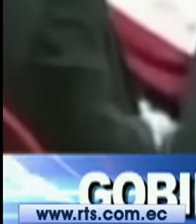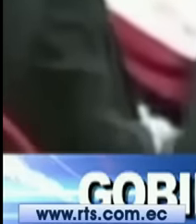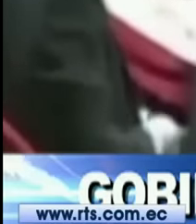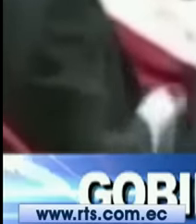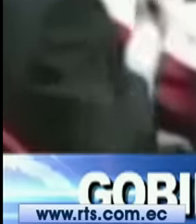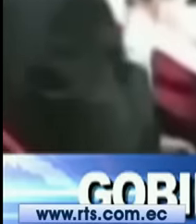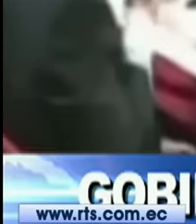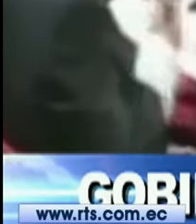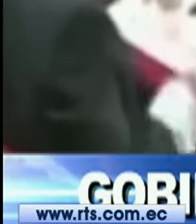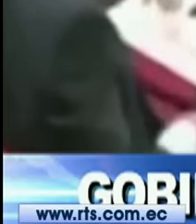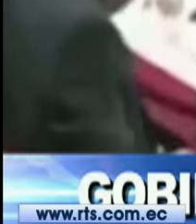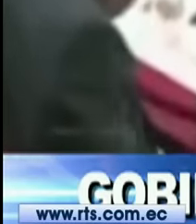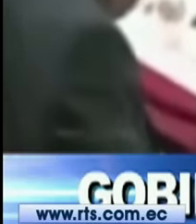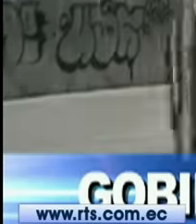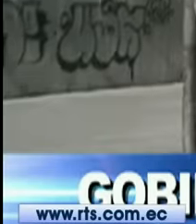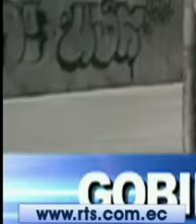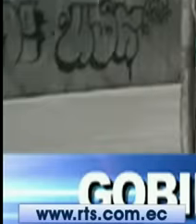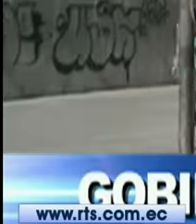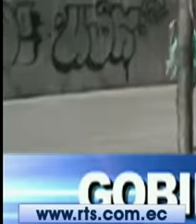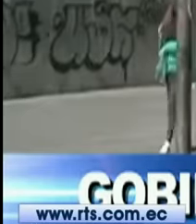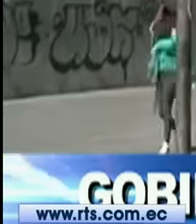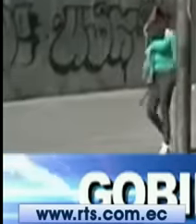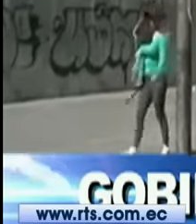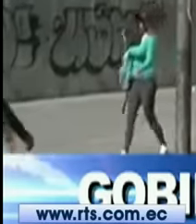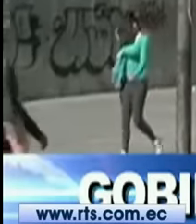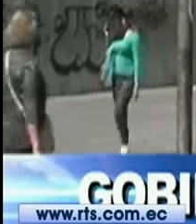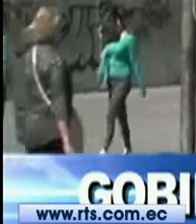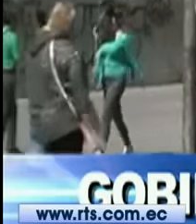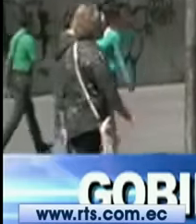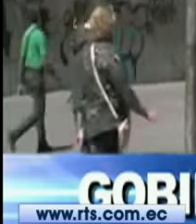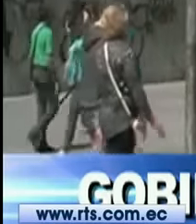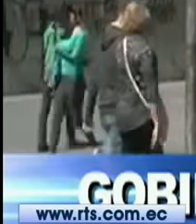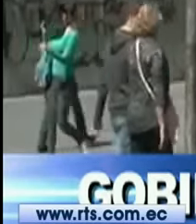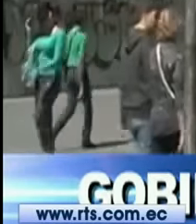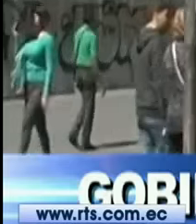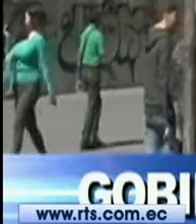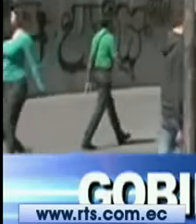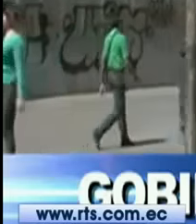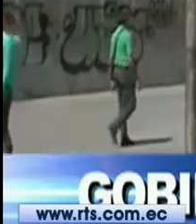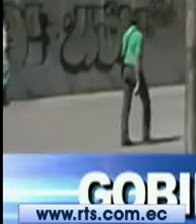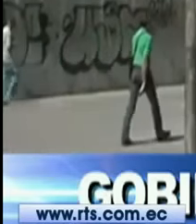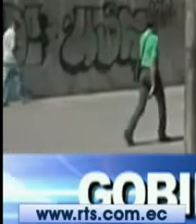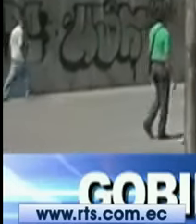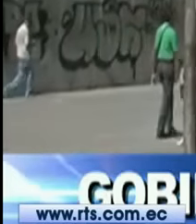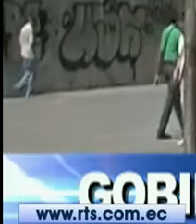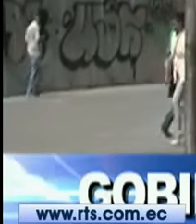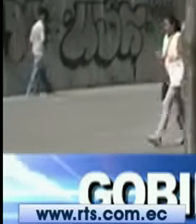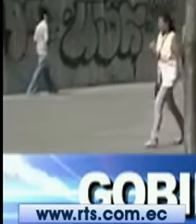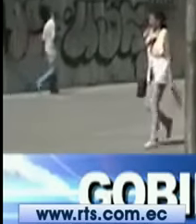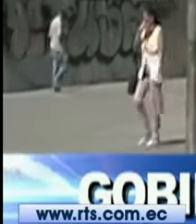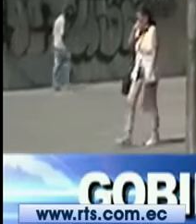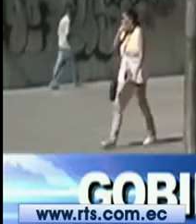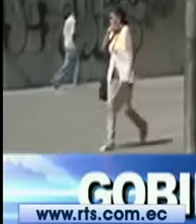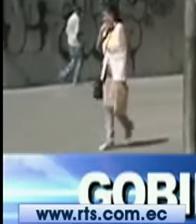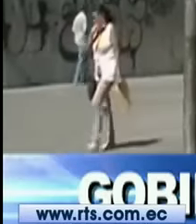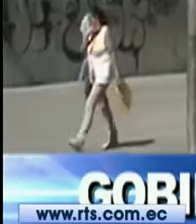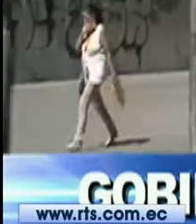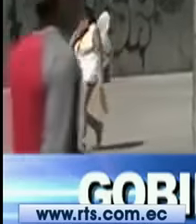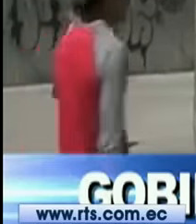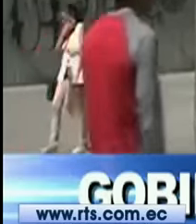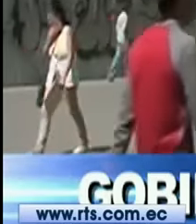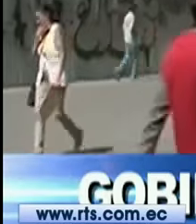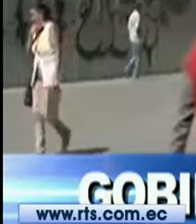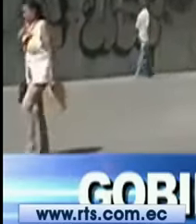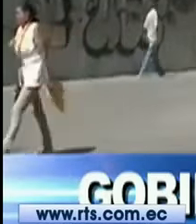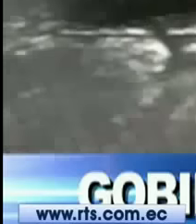como prácticas cubanas. Así empieza la noticia,